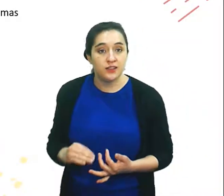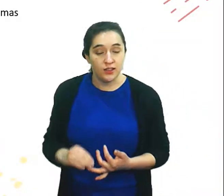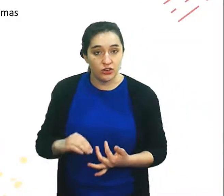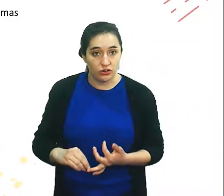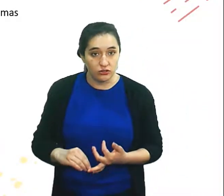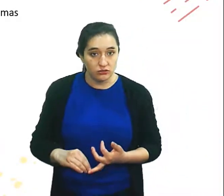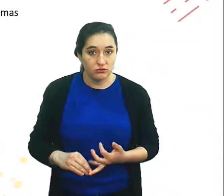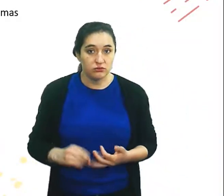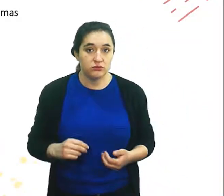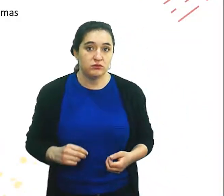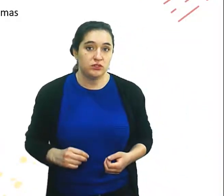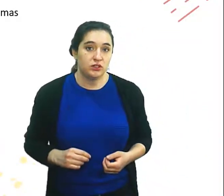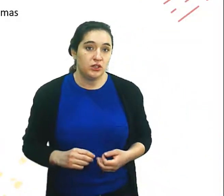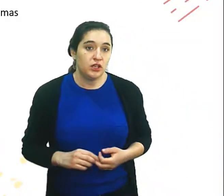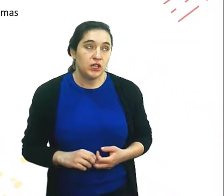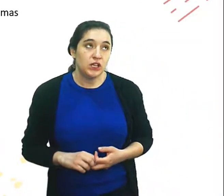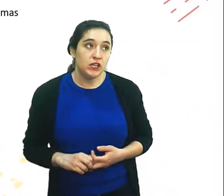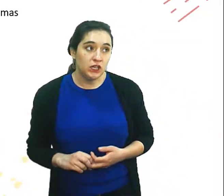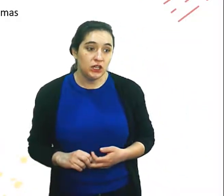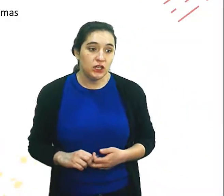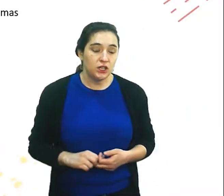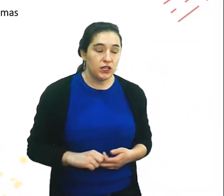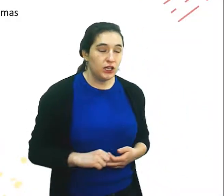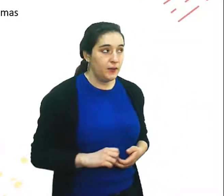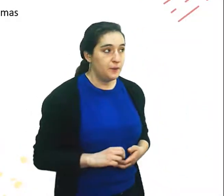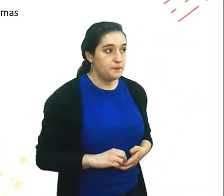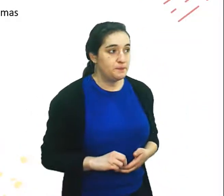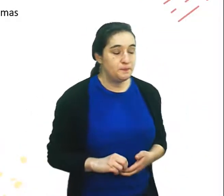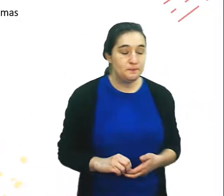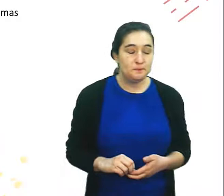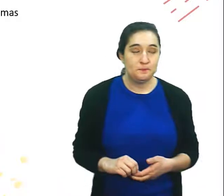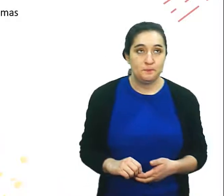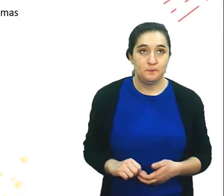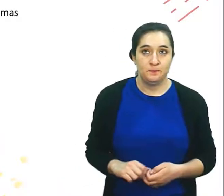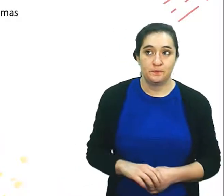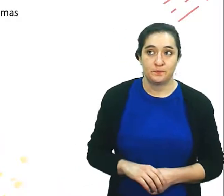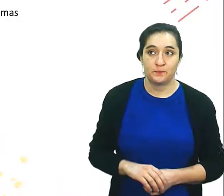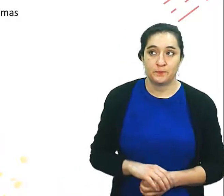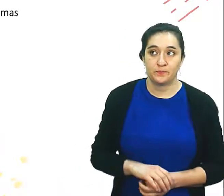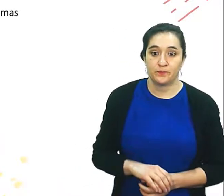al interior y